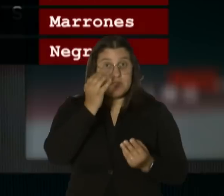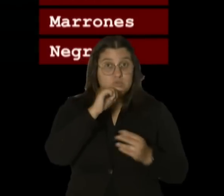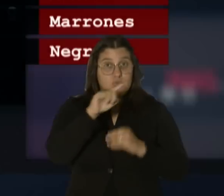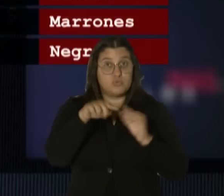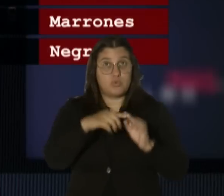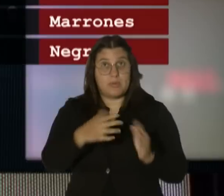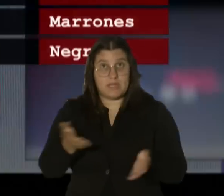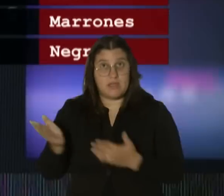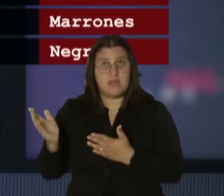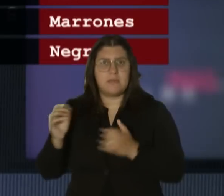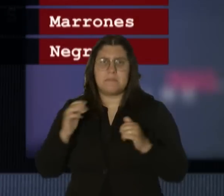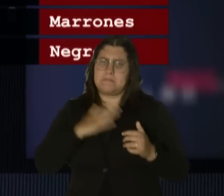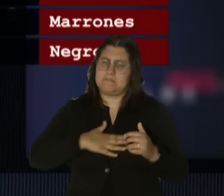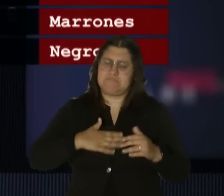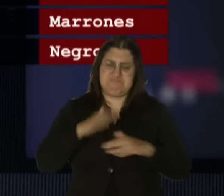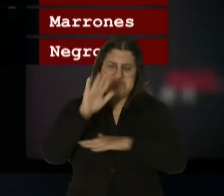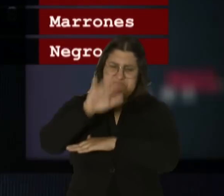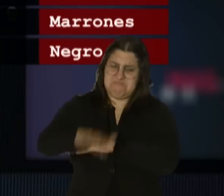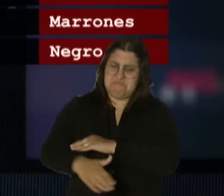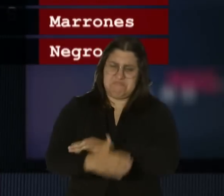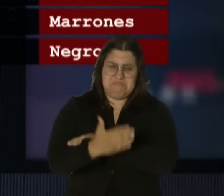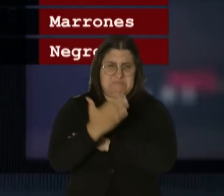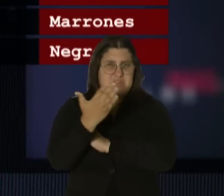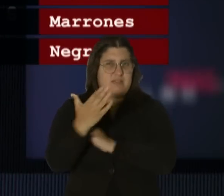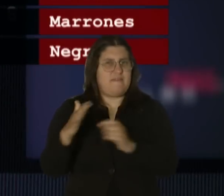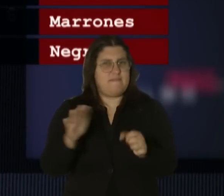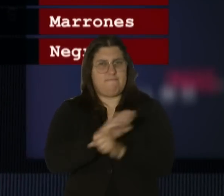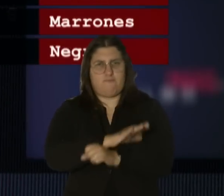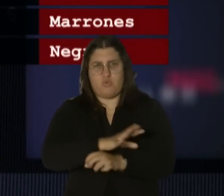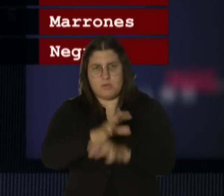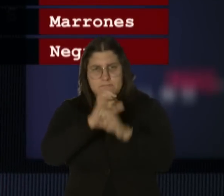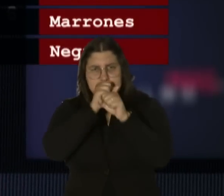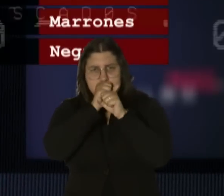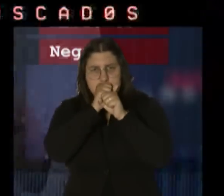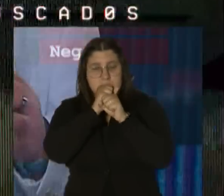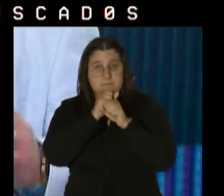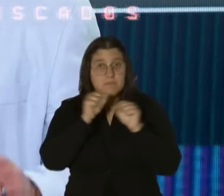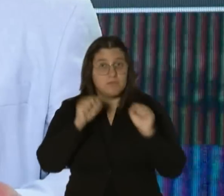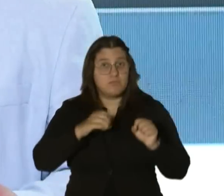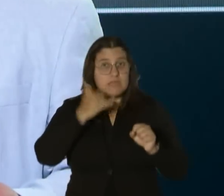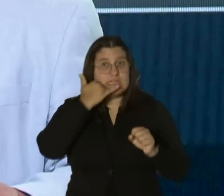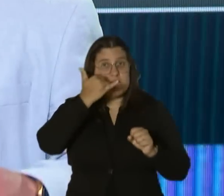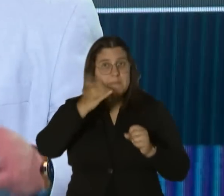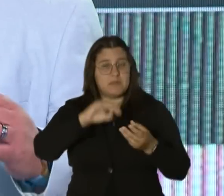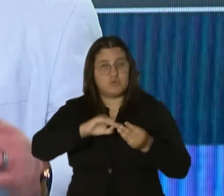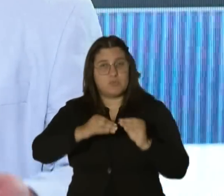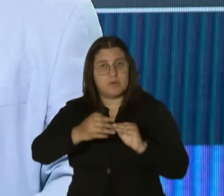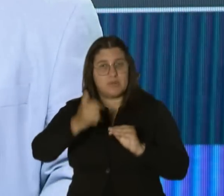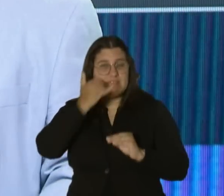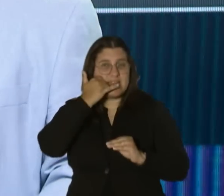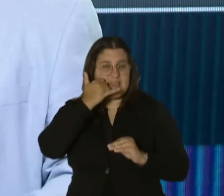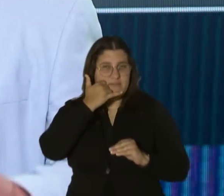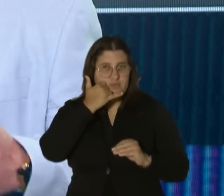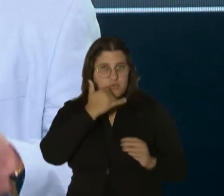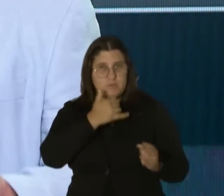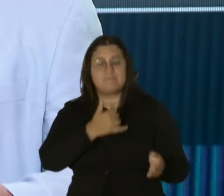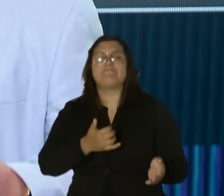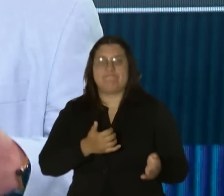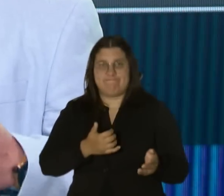puede llamar 24 horas al día totalmente confidencial al 787-793